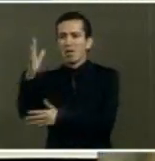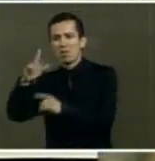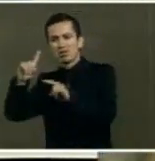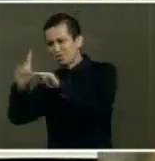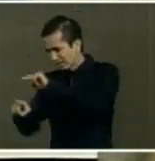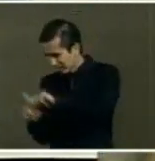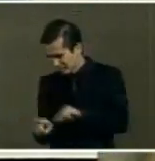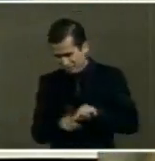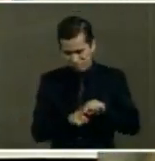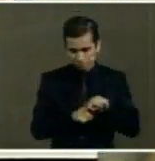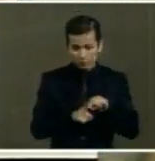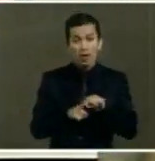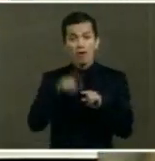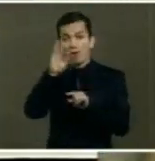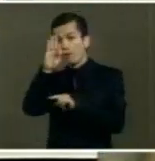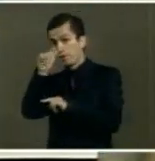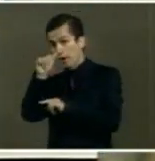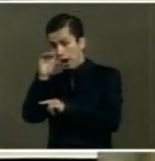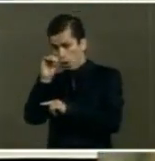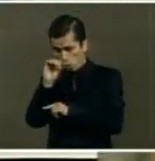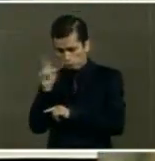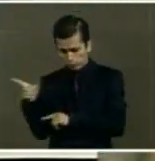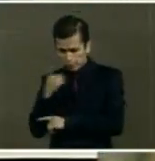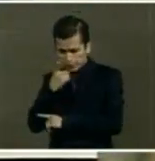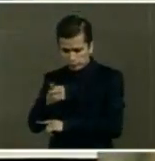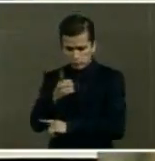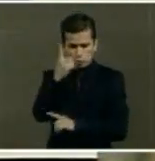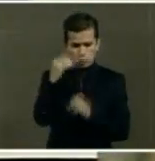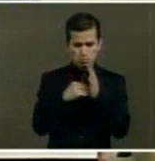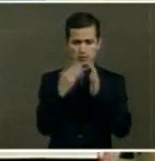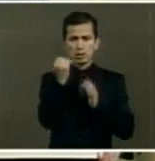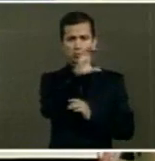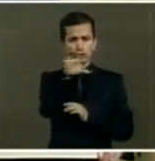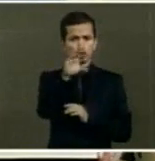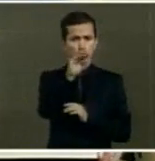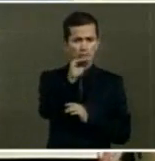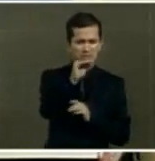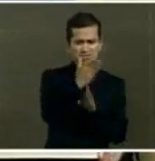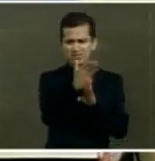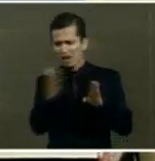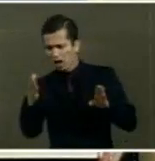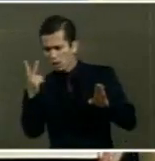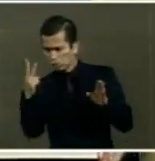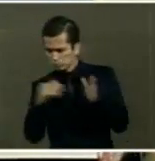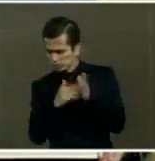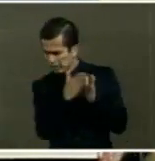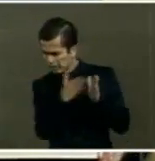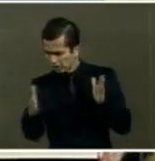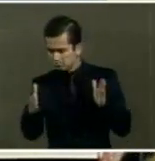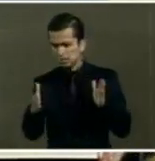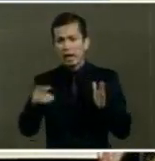la FAO, entre 1990 y 2000 se perdían en México